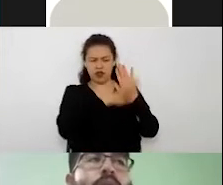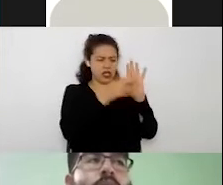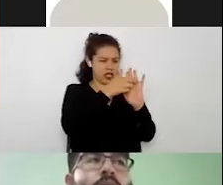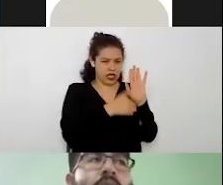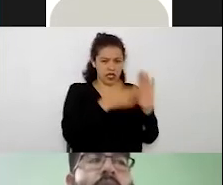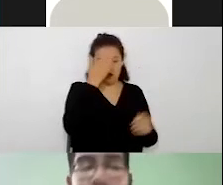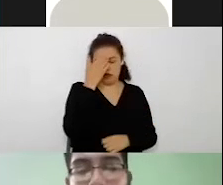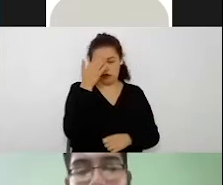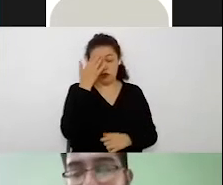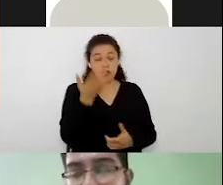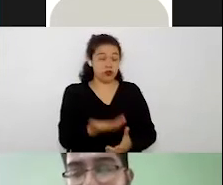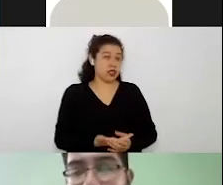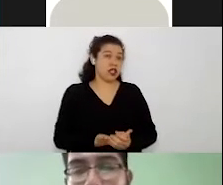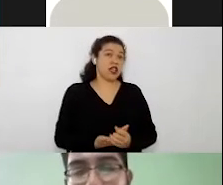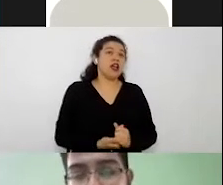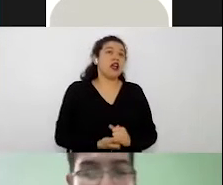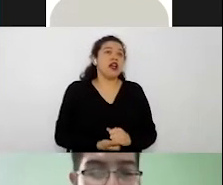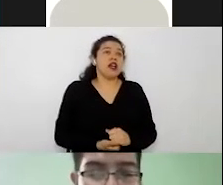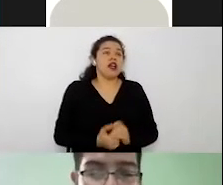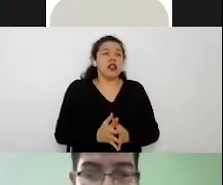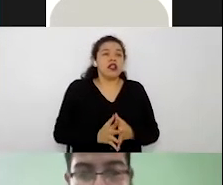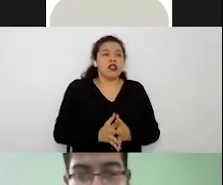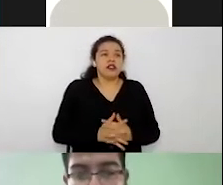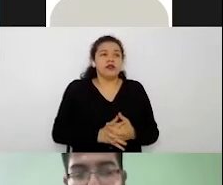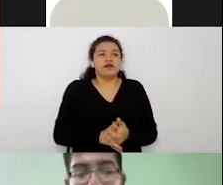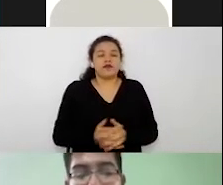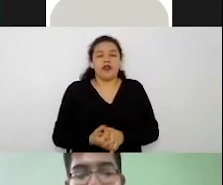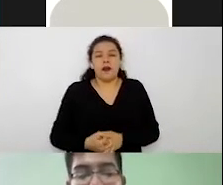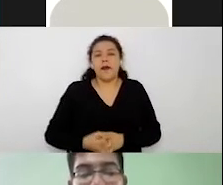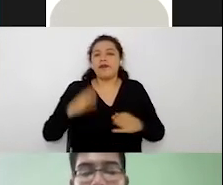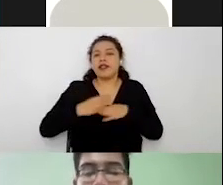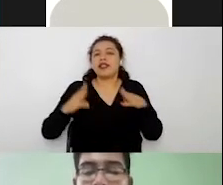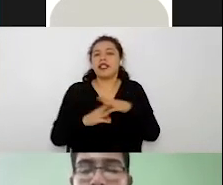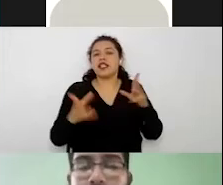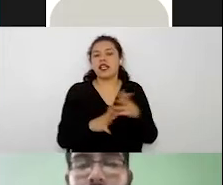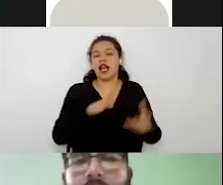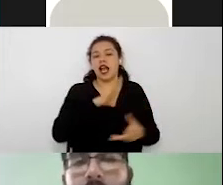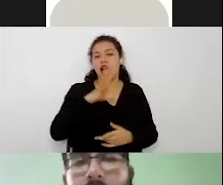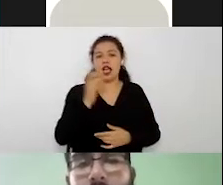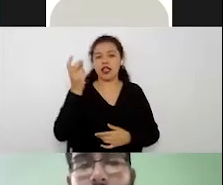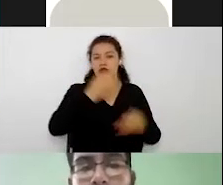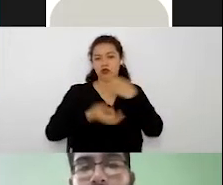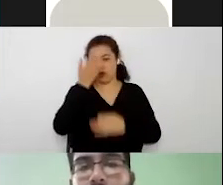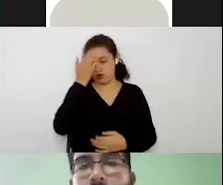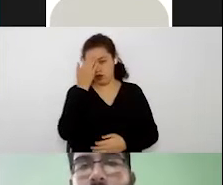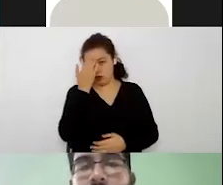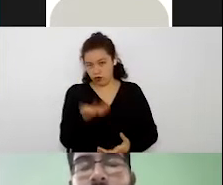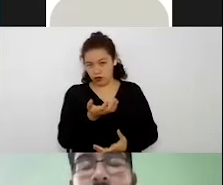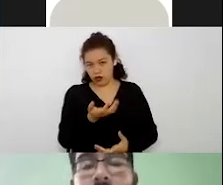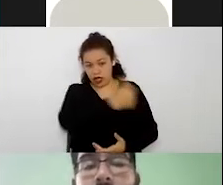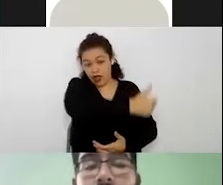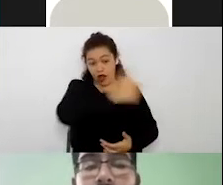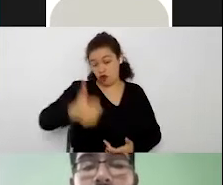uno conoce en dónde está el material que se necesita en caso de una emergencia, y